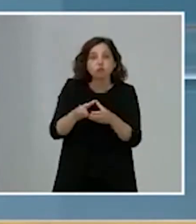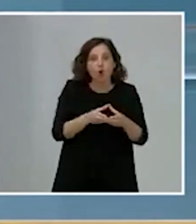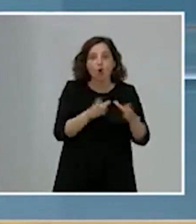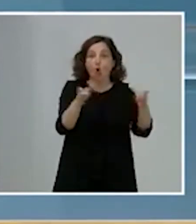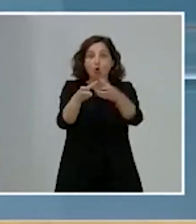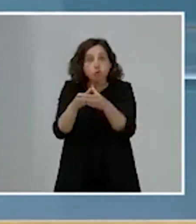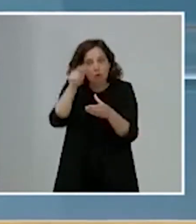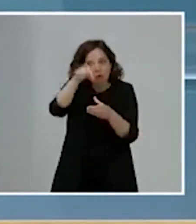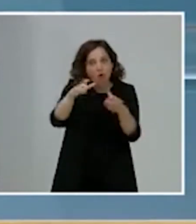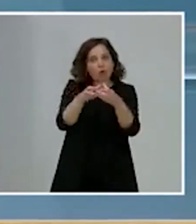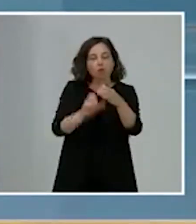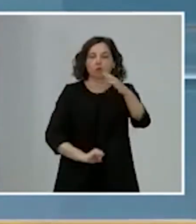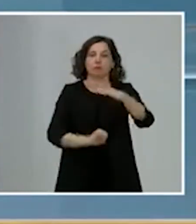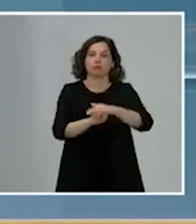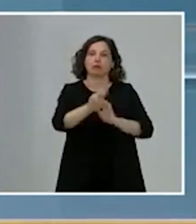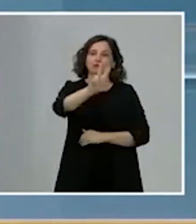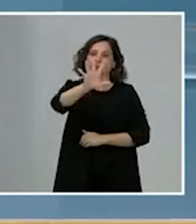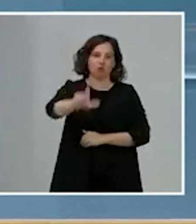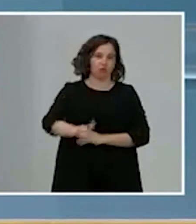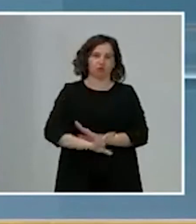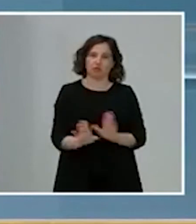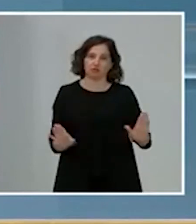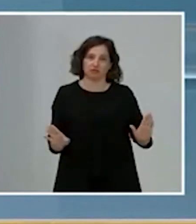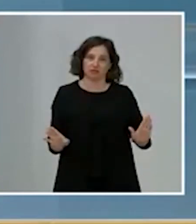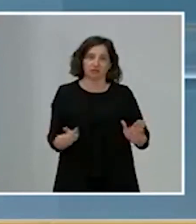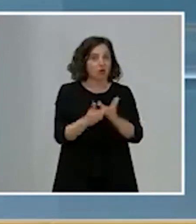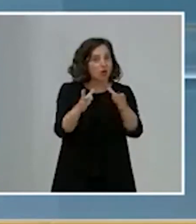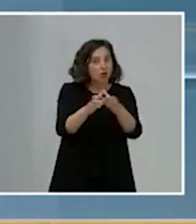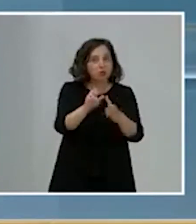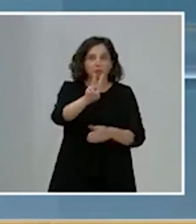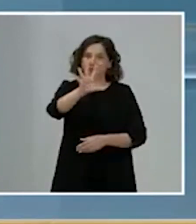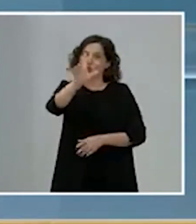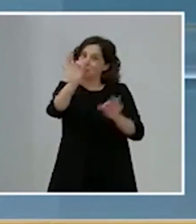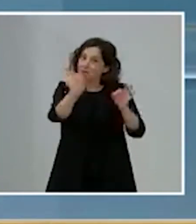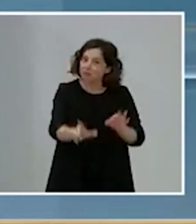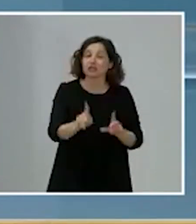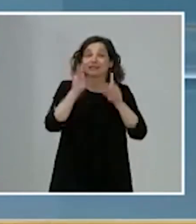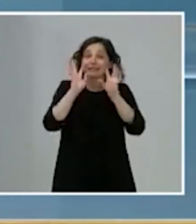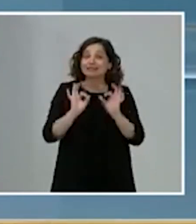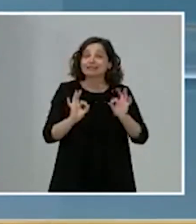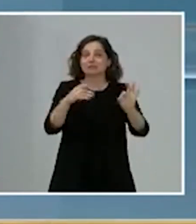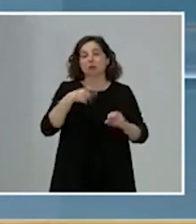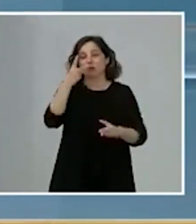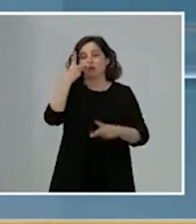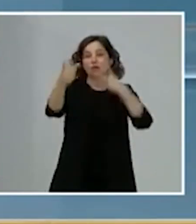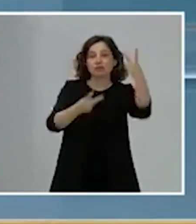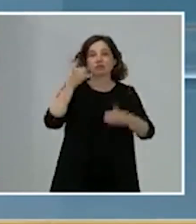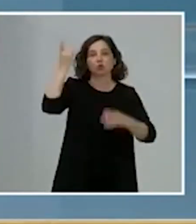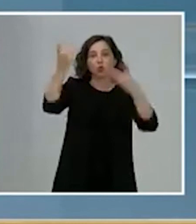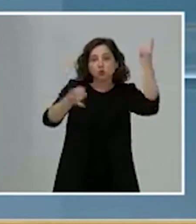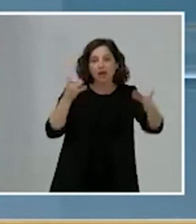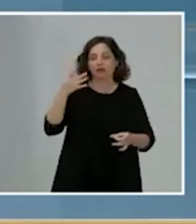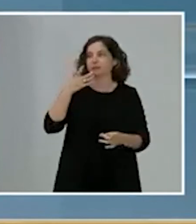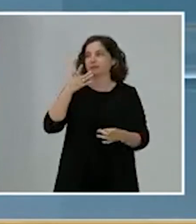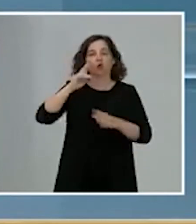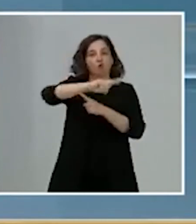se fija un número de 25 personas, y esto es especialmente aplicable a las visitas culturales,